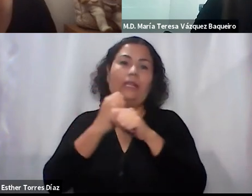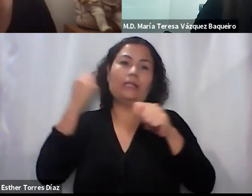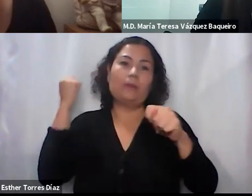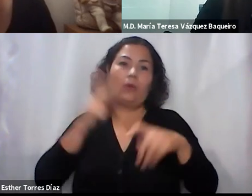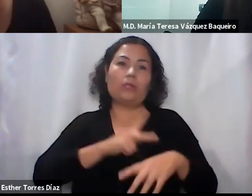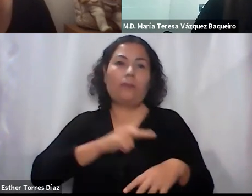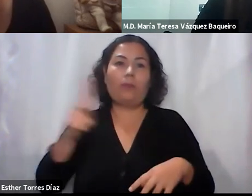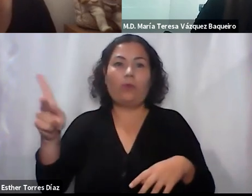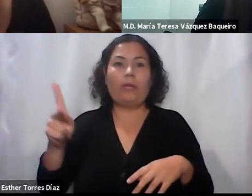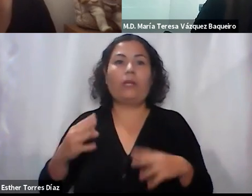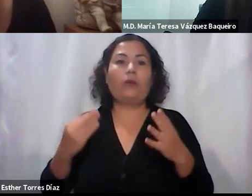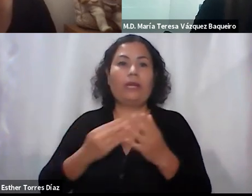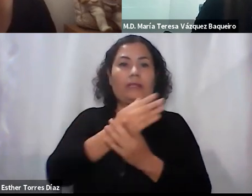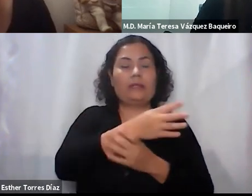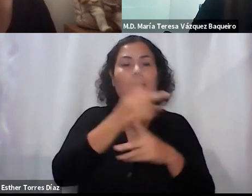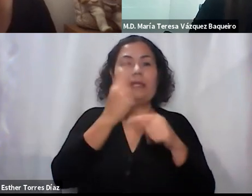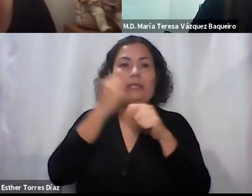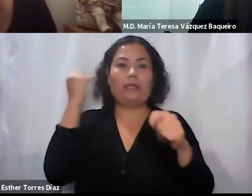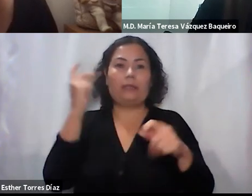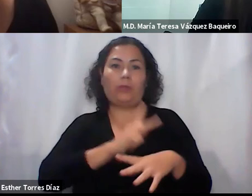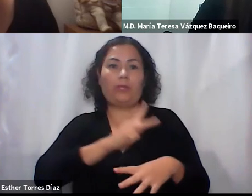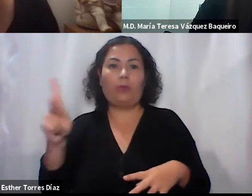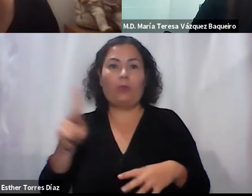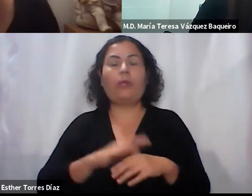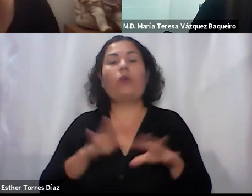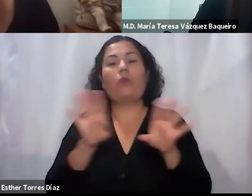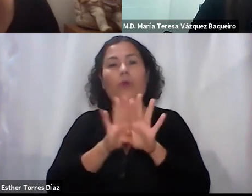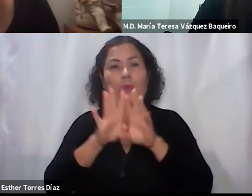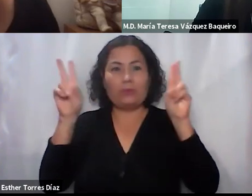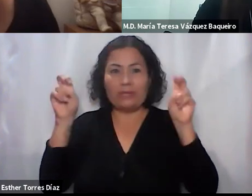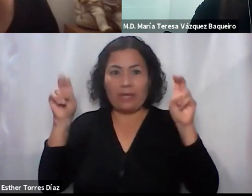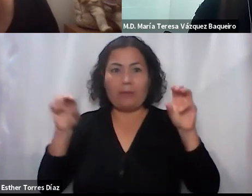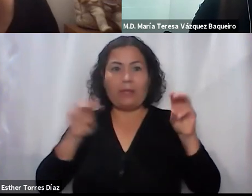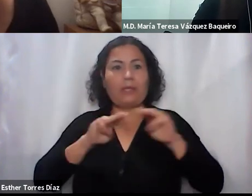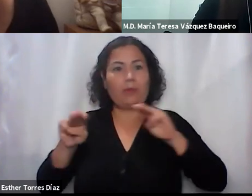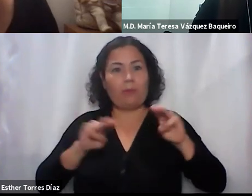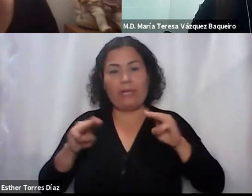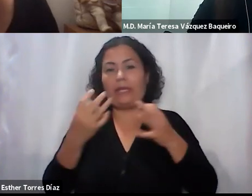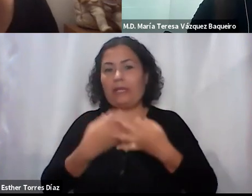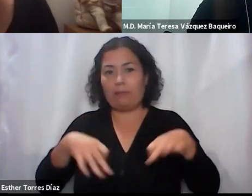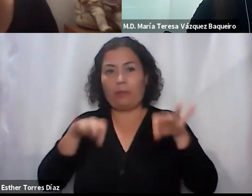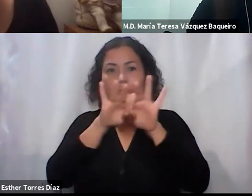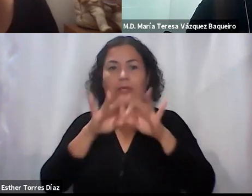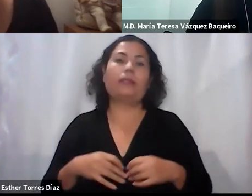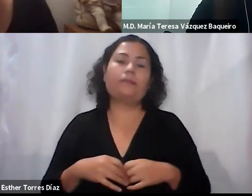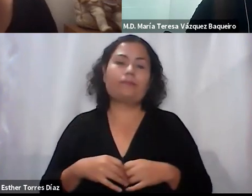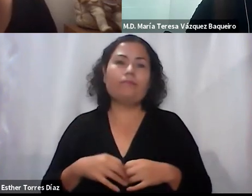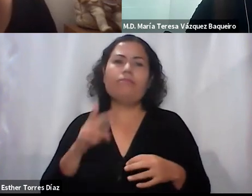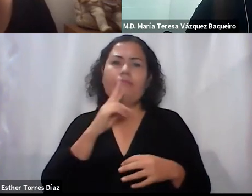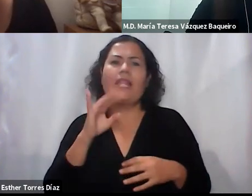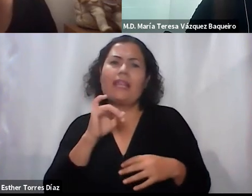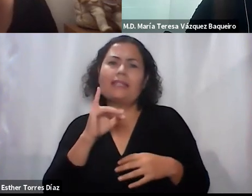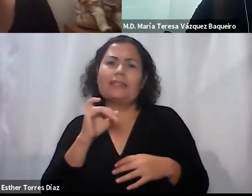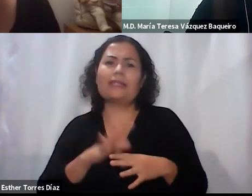y la accesibilidad en el transporte público como un tema de movilidad también. Y de hecho, o sea, cuando estamos